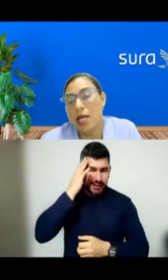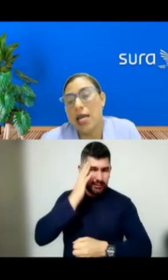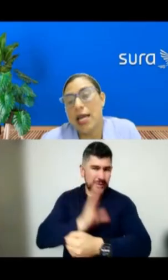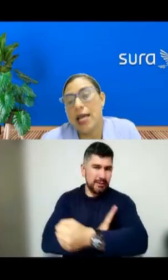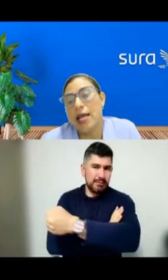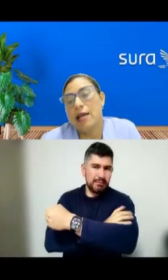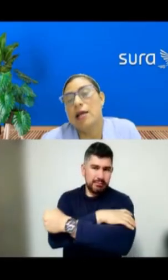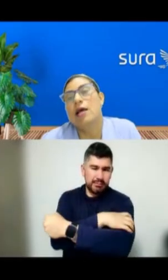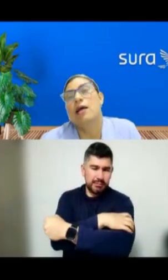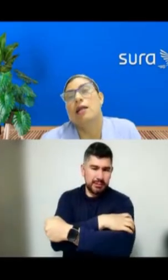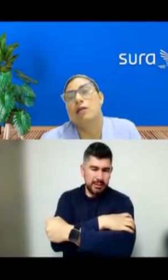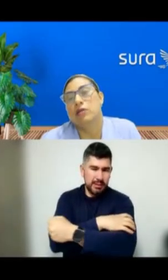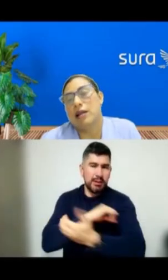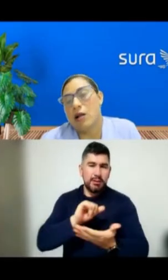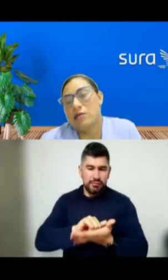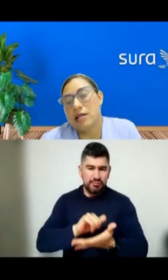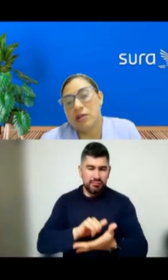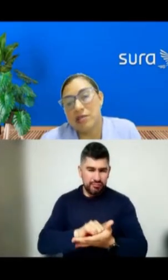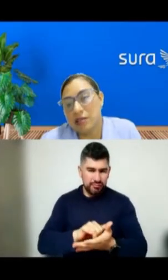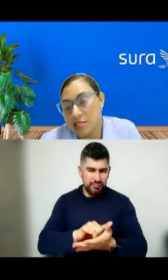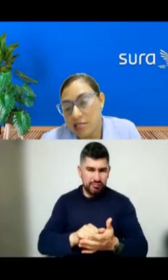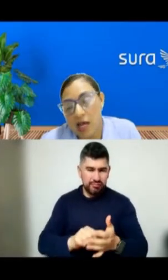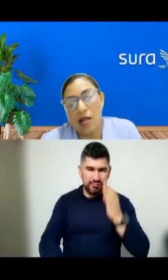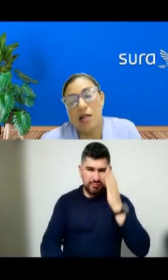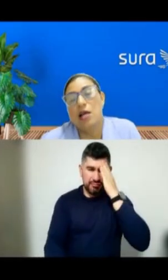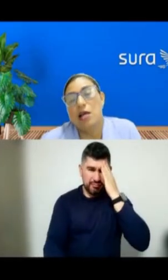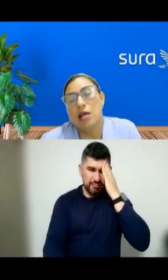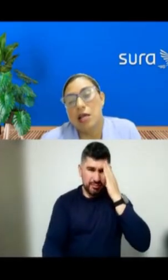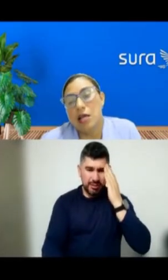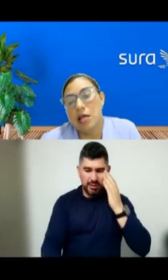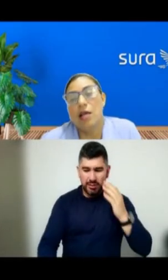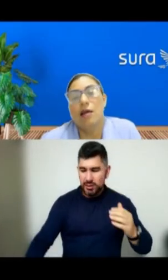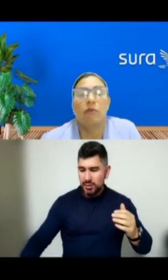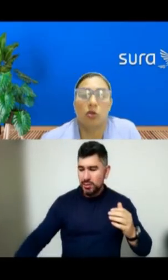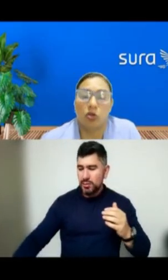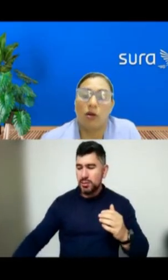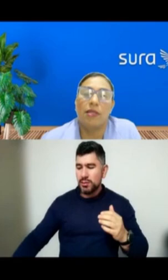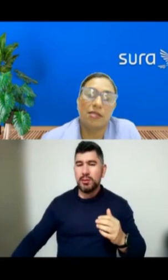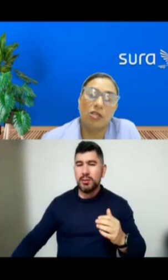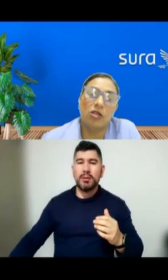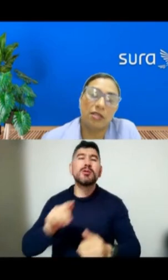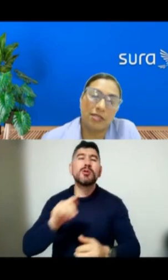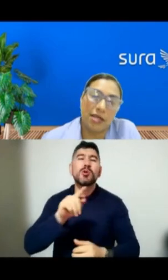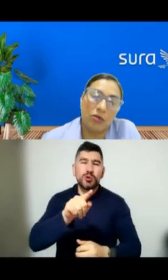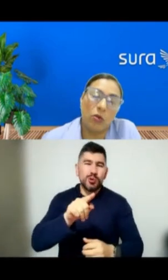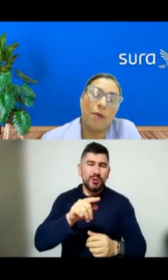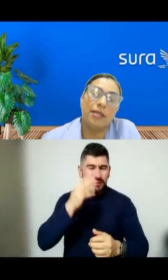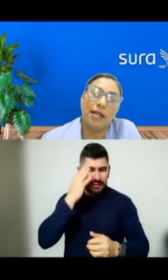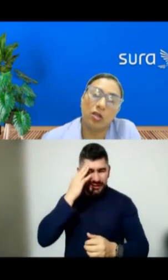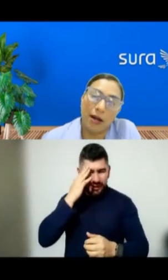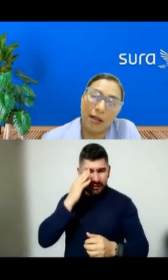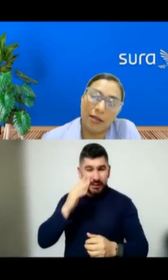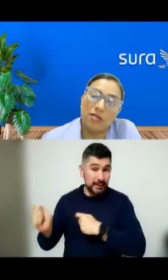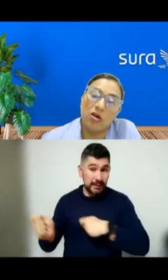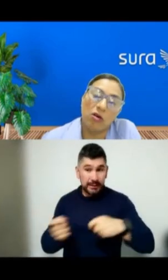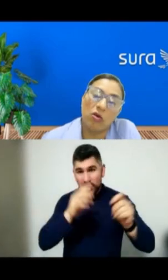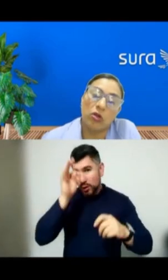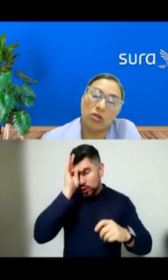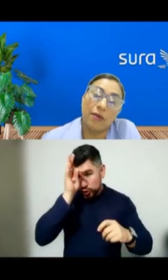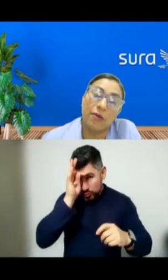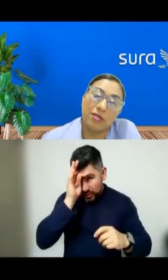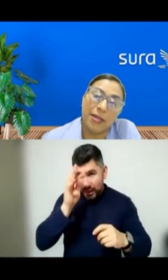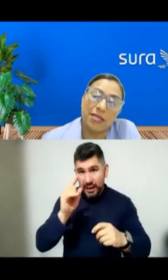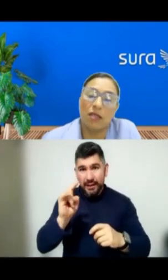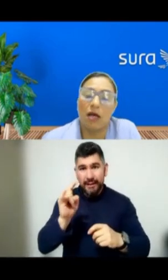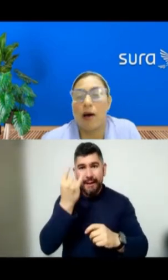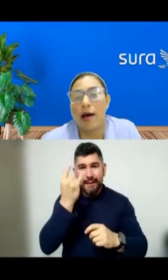atención y lo traslado al centro asistencial y, bueno, normalmente en el centro asistencial nuevamente le toman la atención